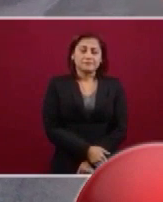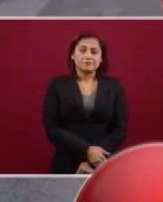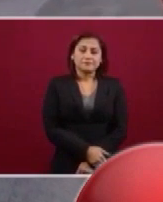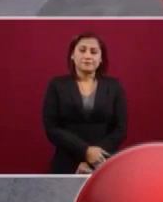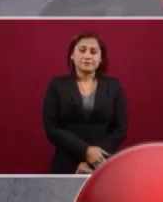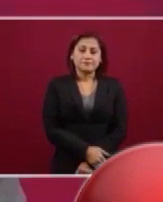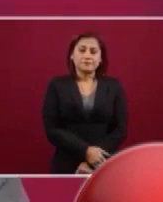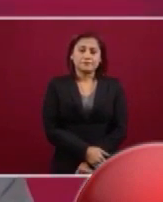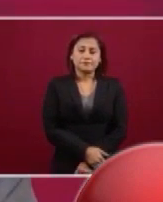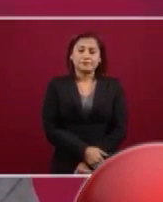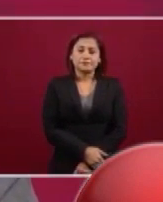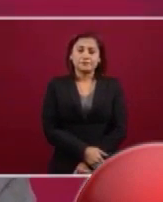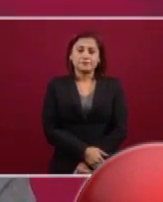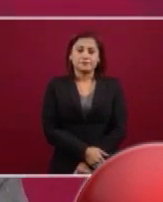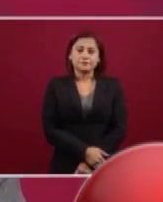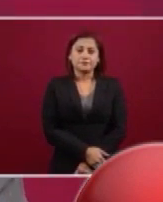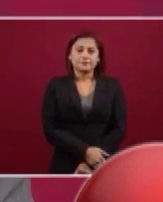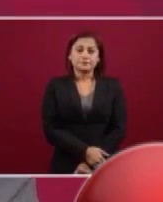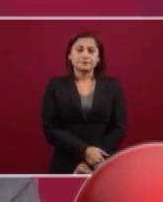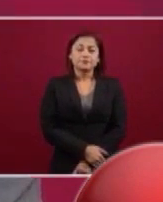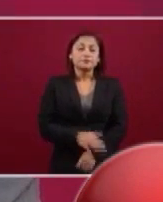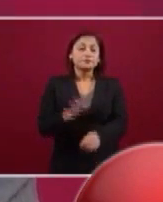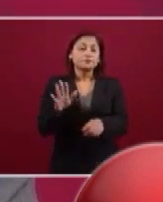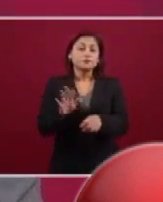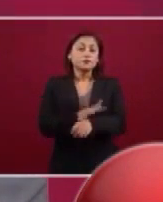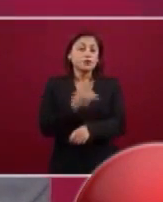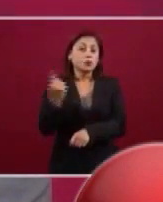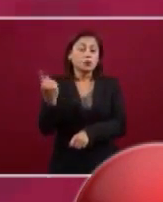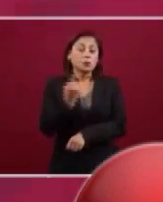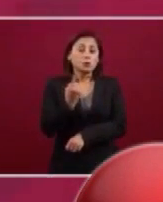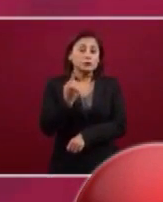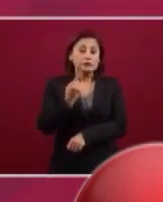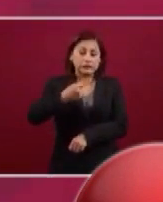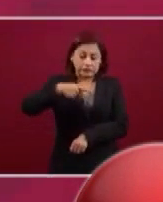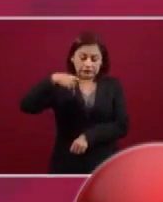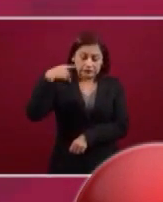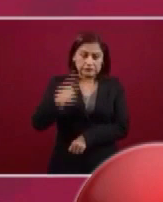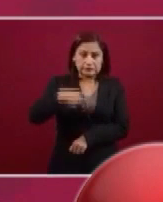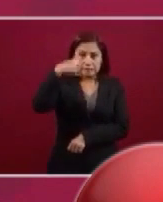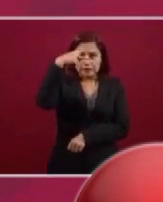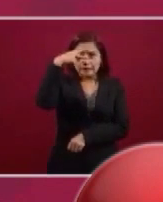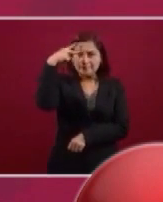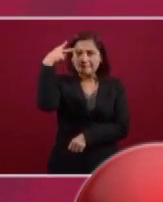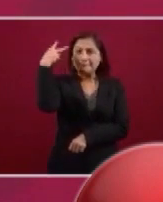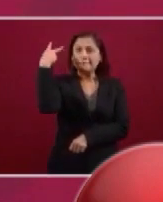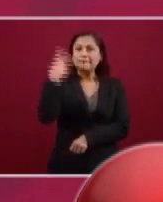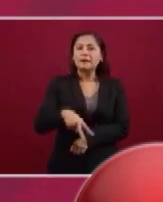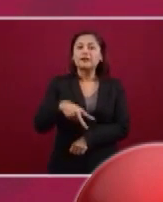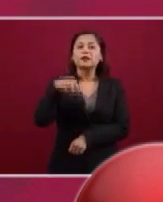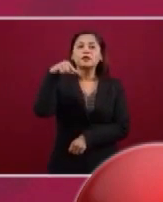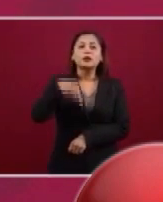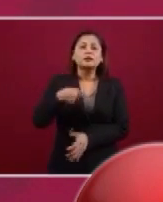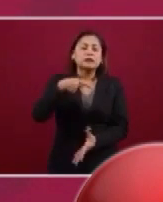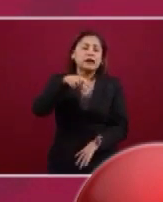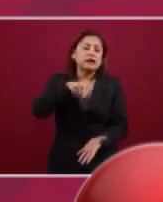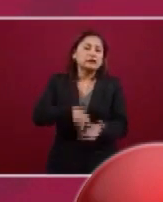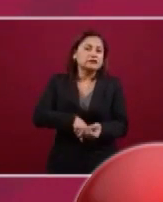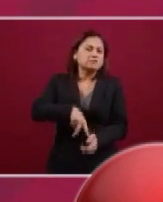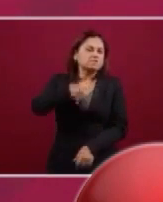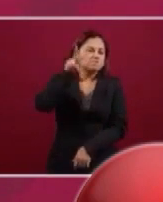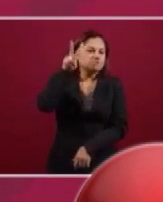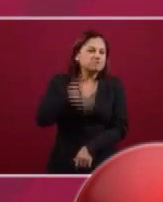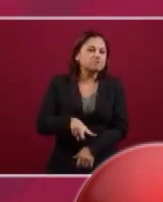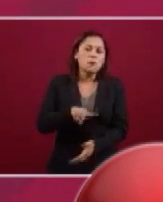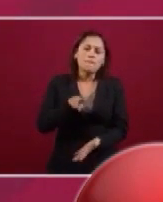porque en nuestro pueblo siempre, lo he dicho, hay una gran reserva de valores